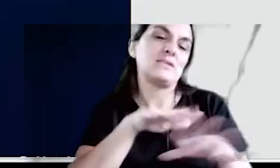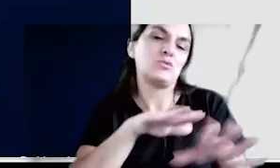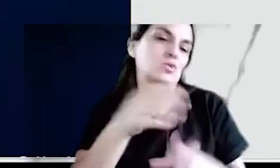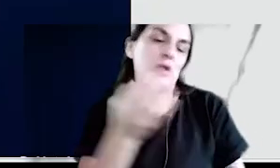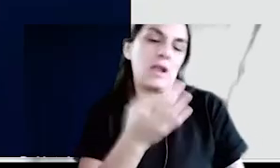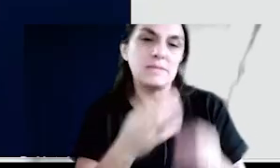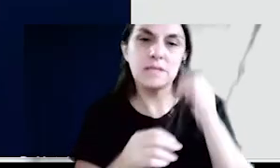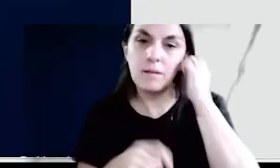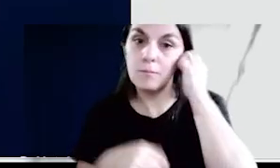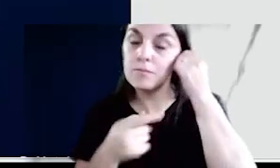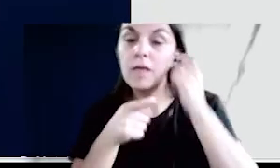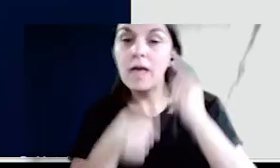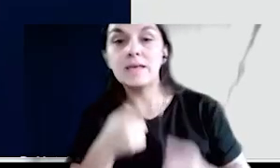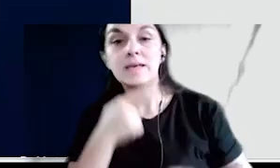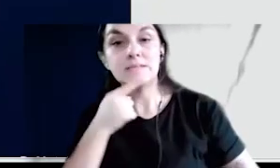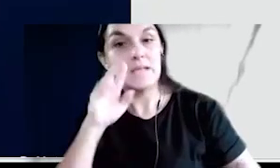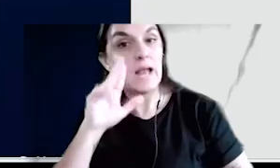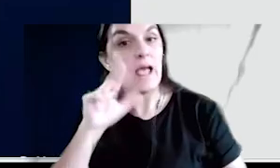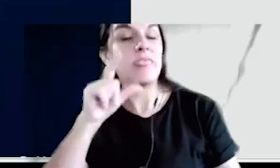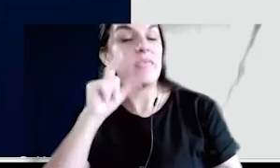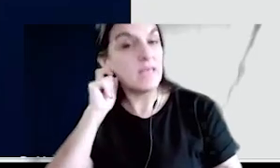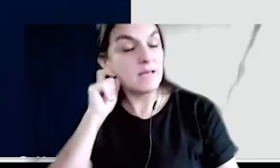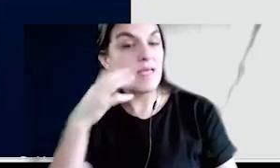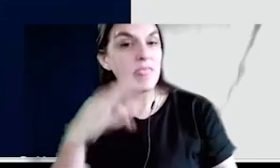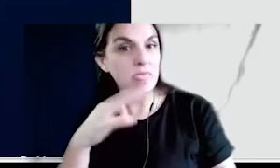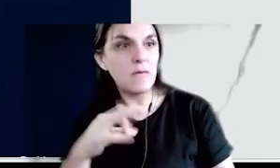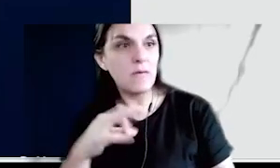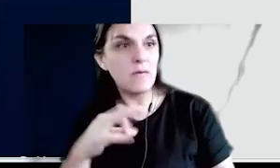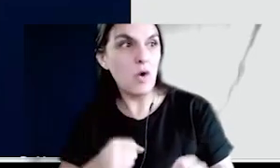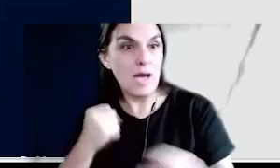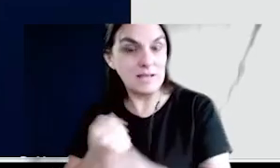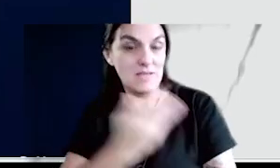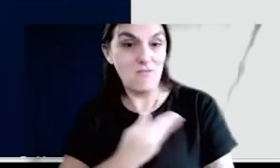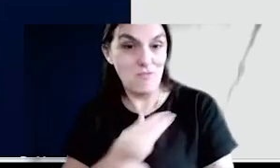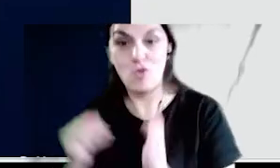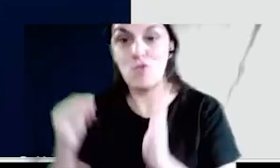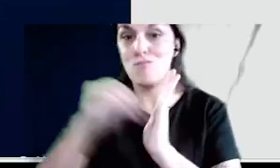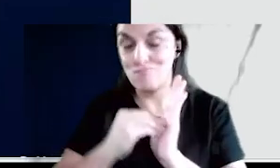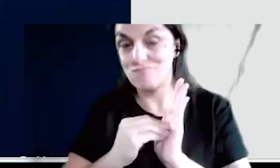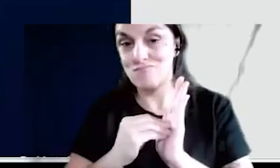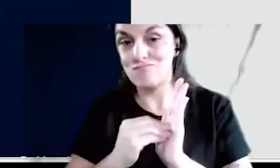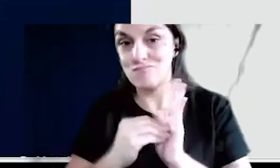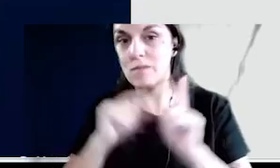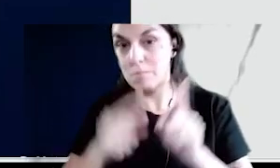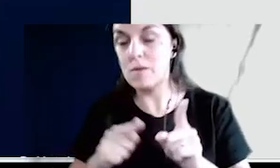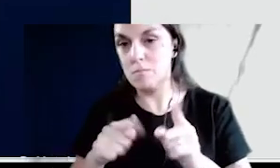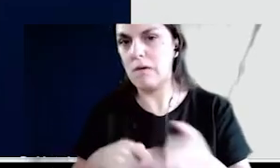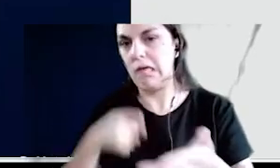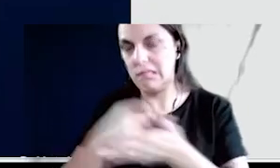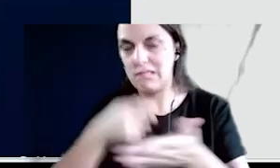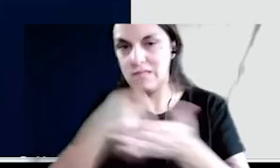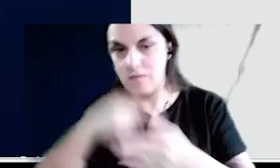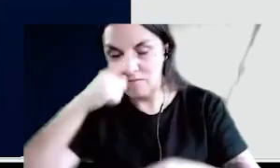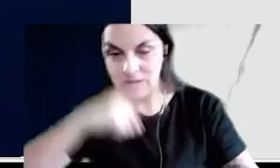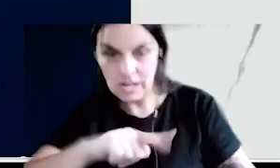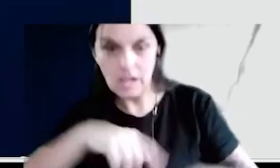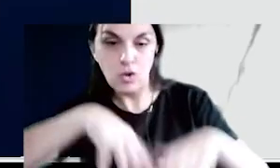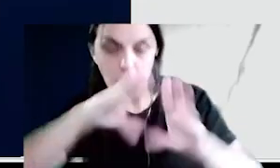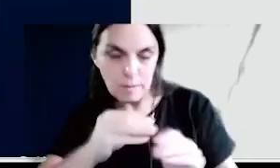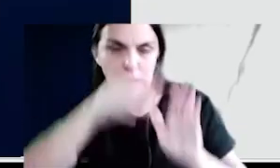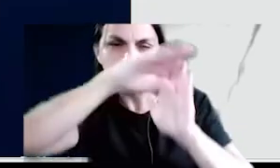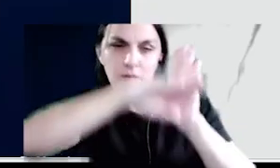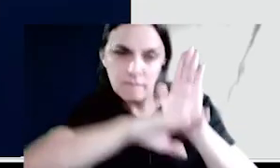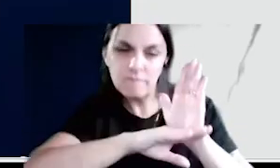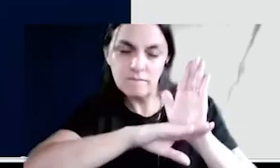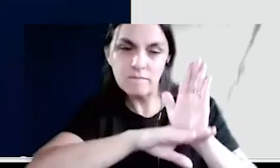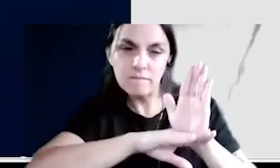CIRADIG incorporar los sueldos que cobraron hasta el mes de febrero con las liquidaciones finales, ingresando que esas liquidaciones